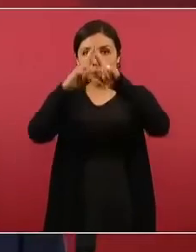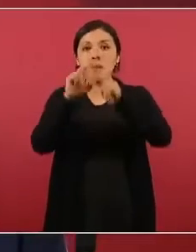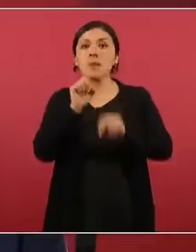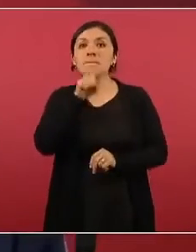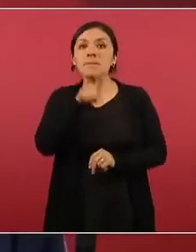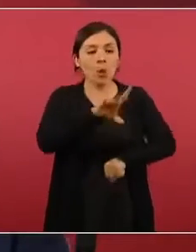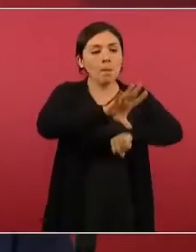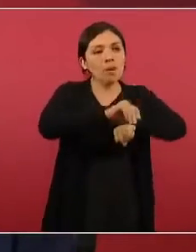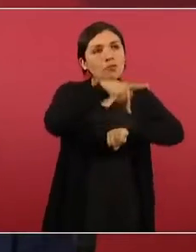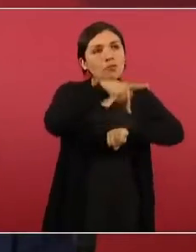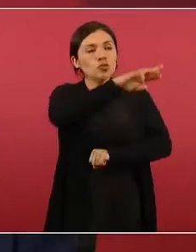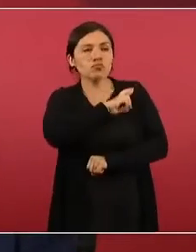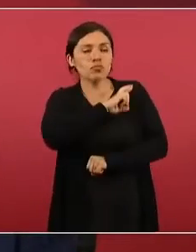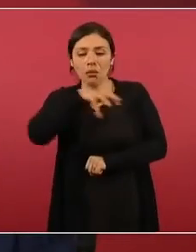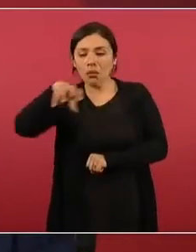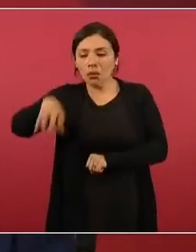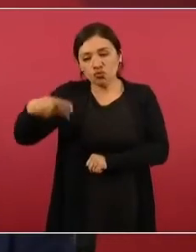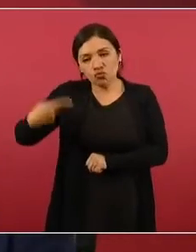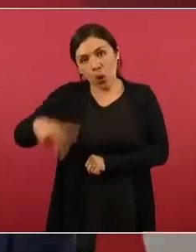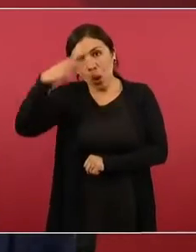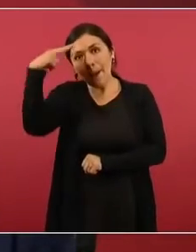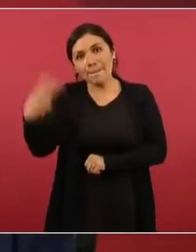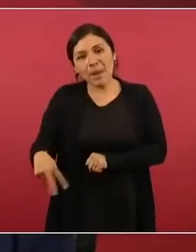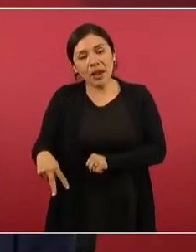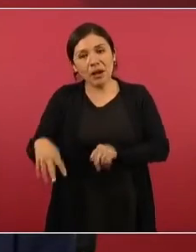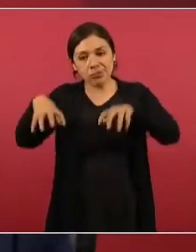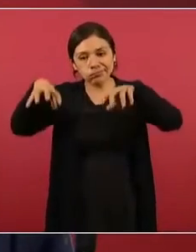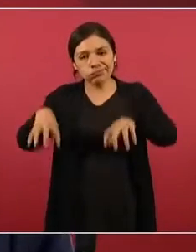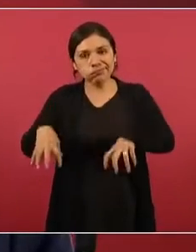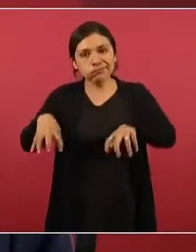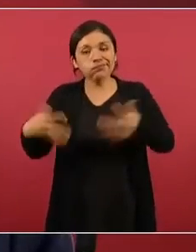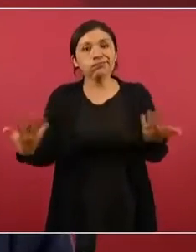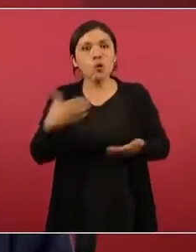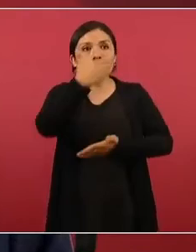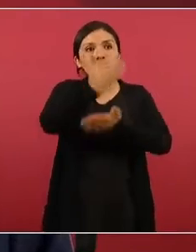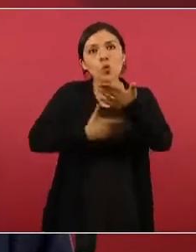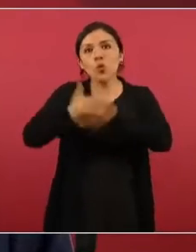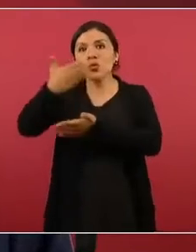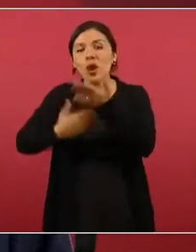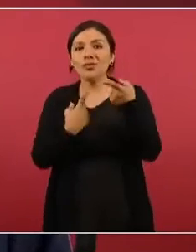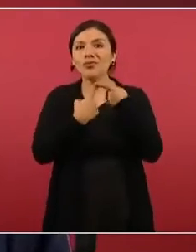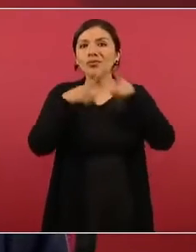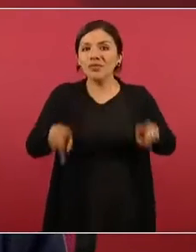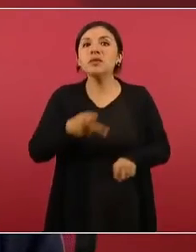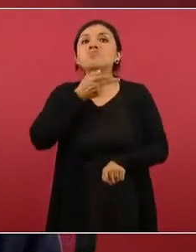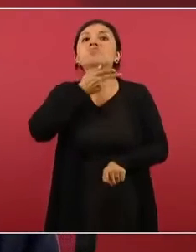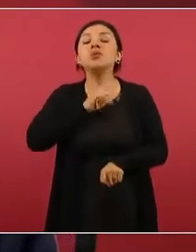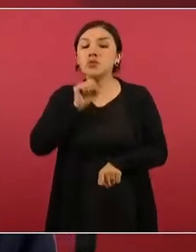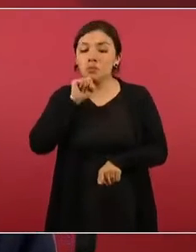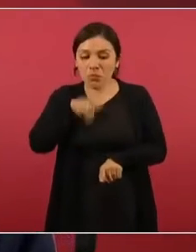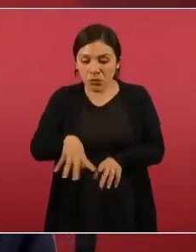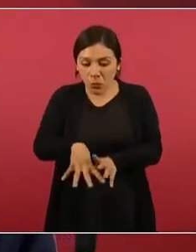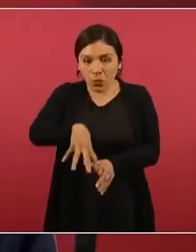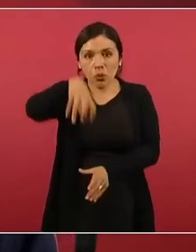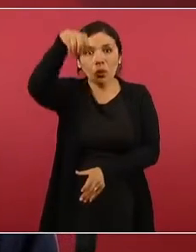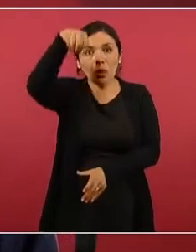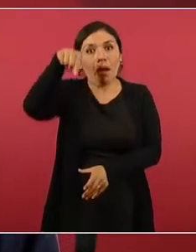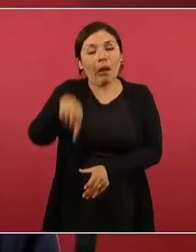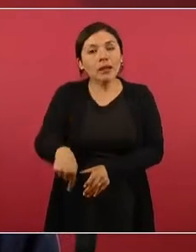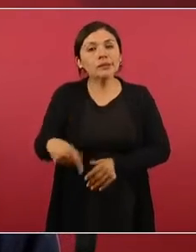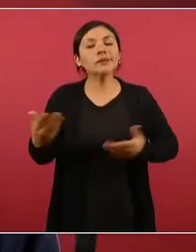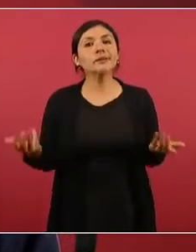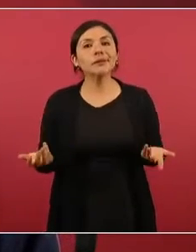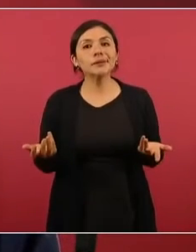concesiones o dos dueños o dos contratos del petróleo que se tiene en